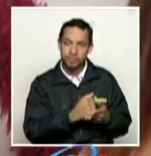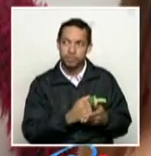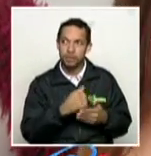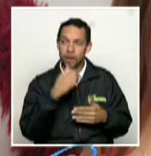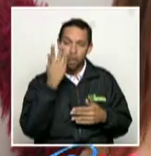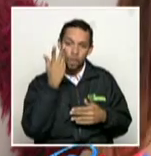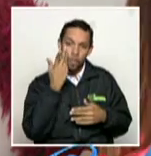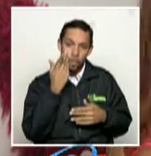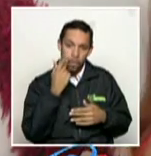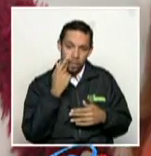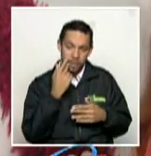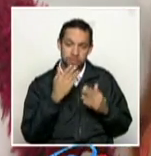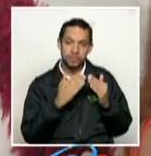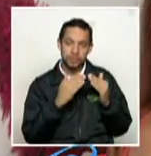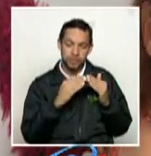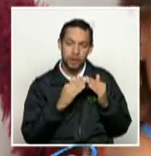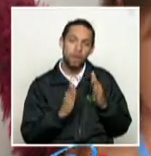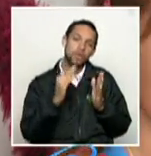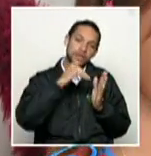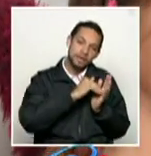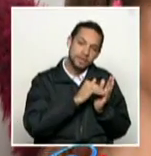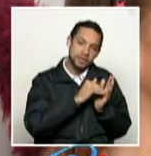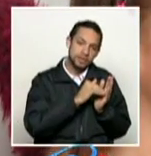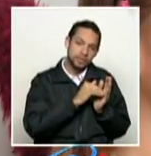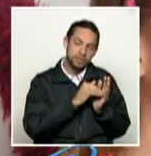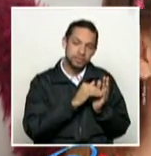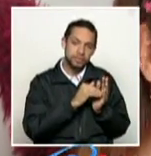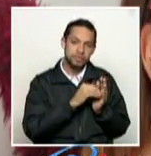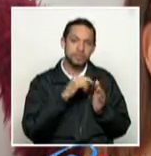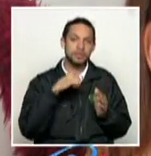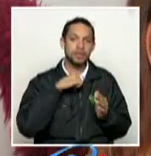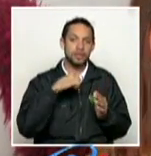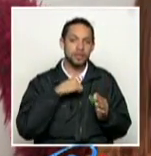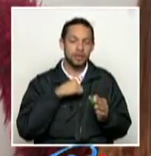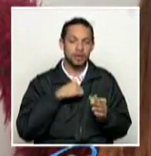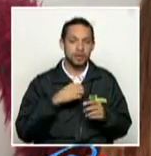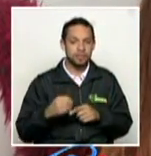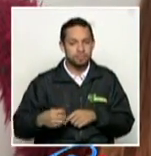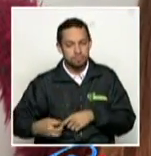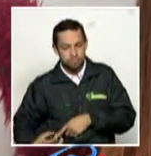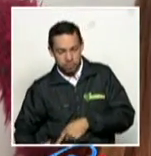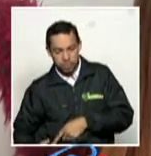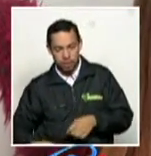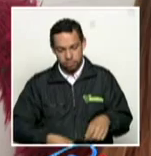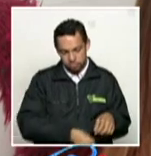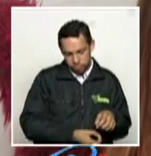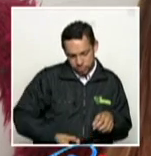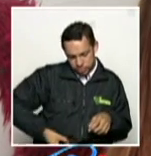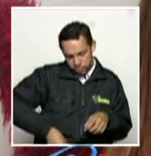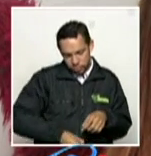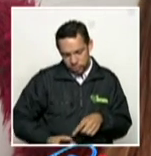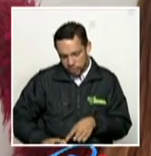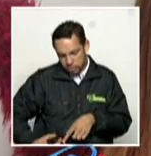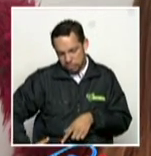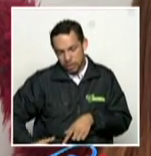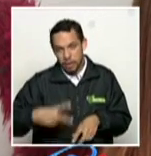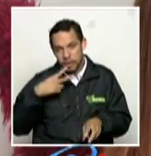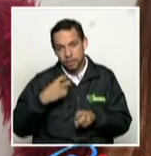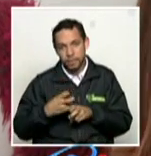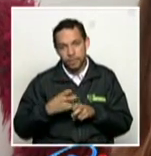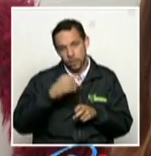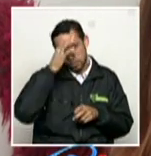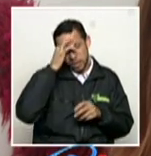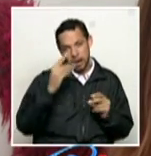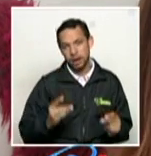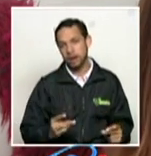4 días de estar en la casa, la niña presentó una peritonitis y de ahí se procedió pues a hospitalizarla